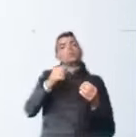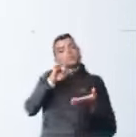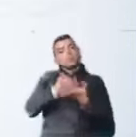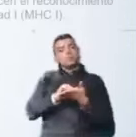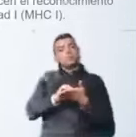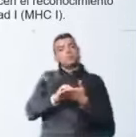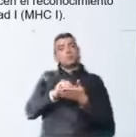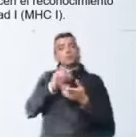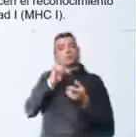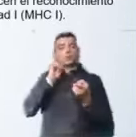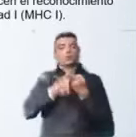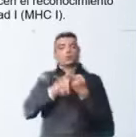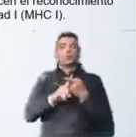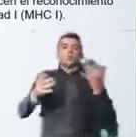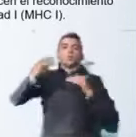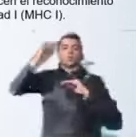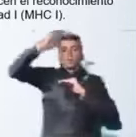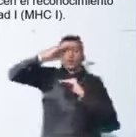infección viral.